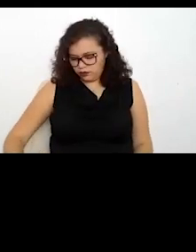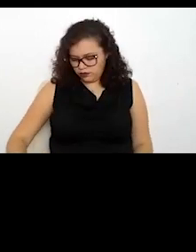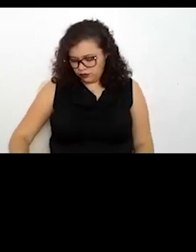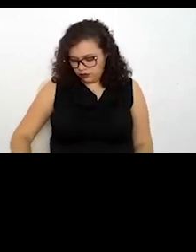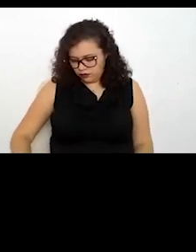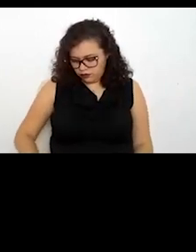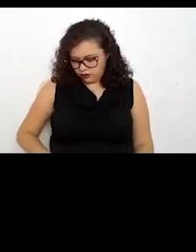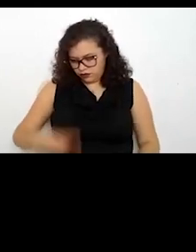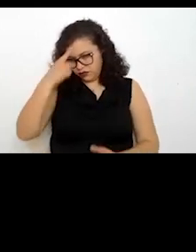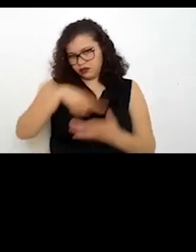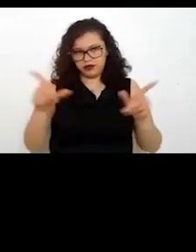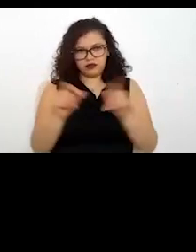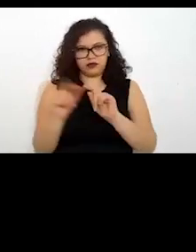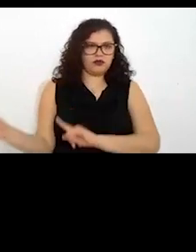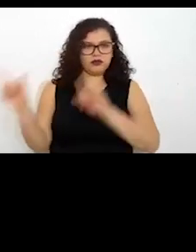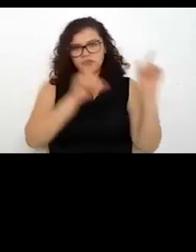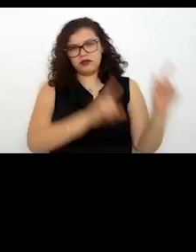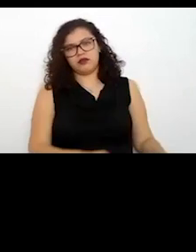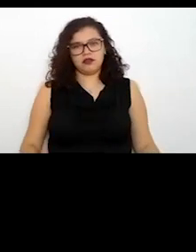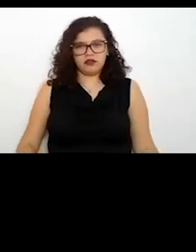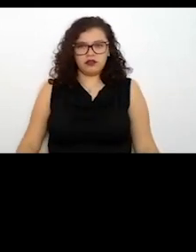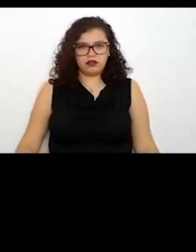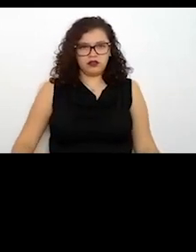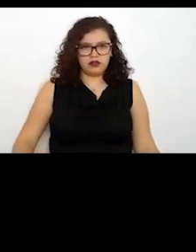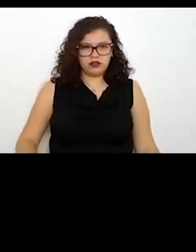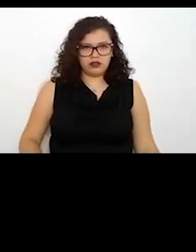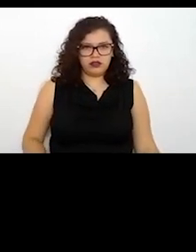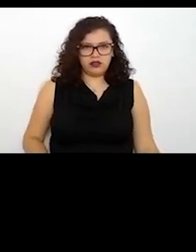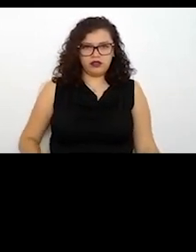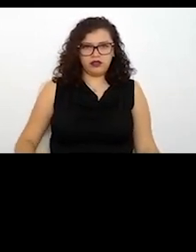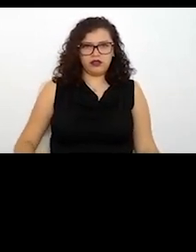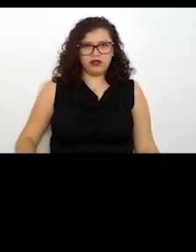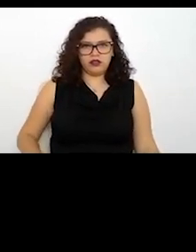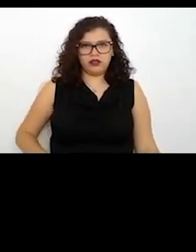¿Sería todo? ¿Podrías cambiar de diapositiva, por favor?